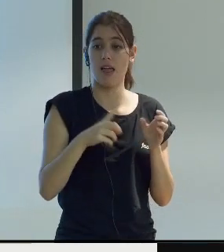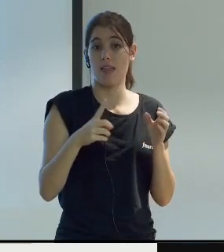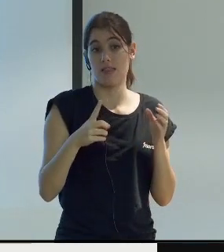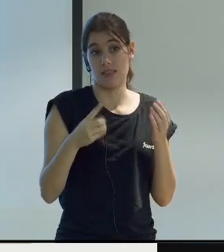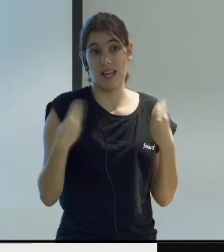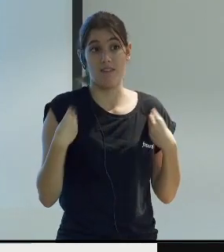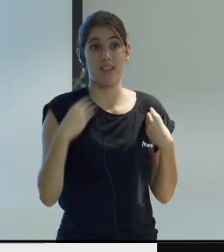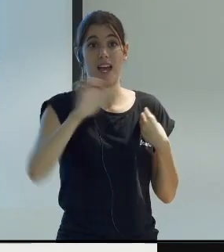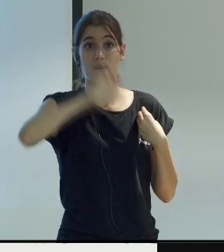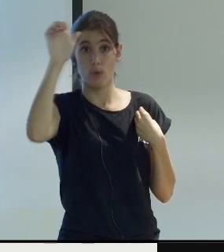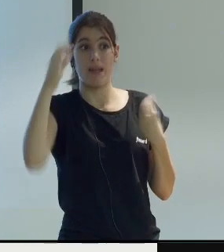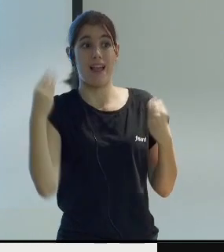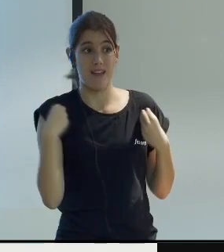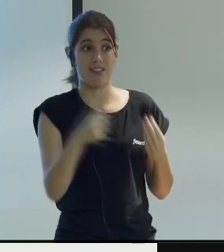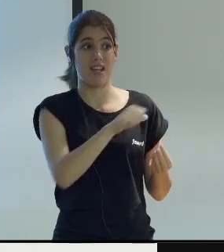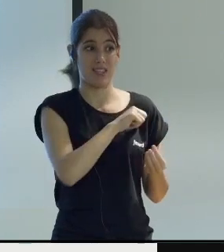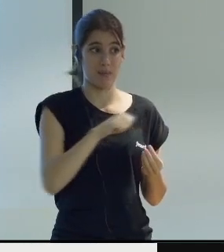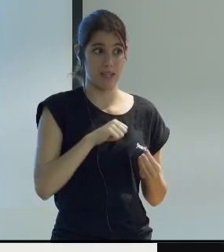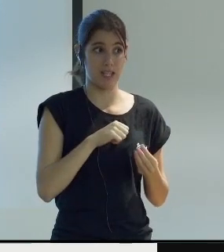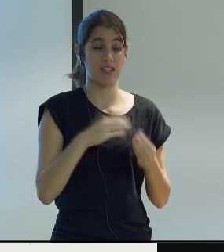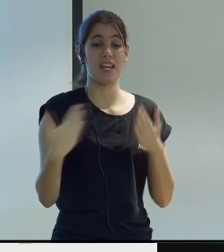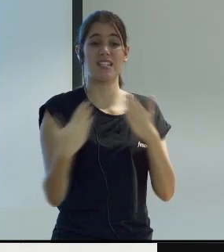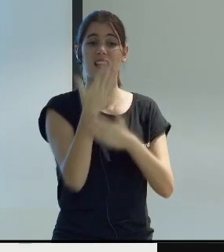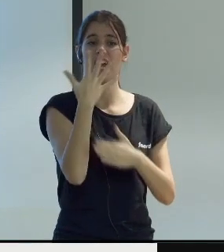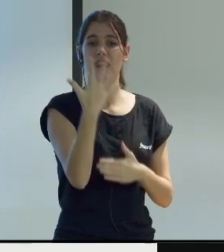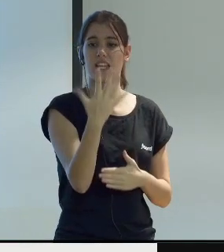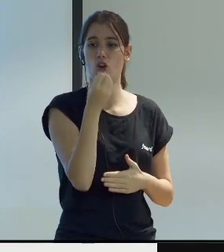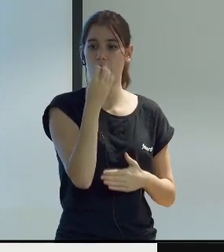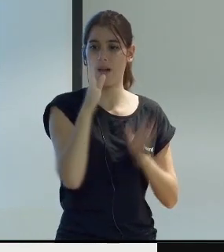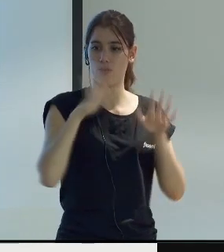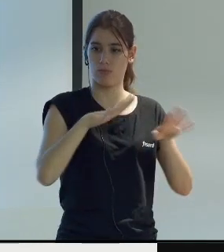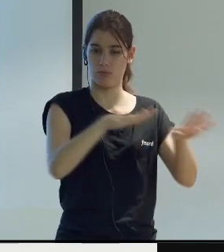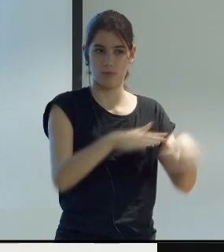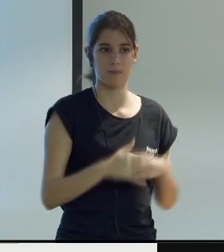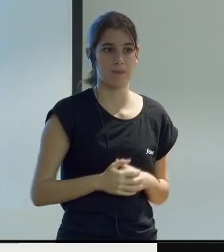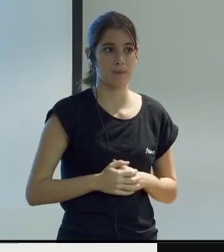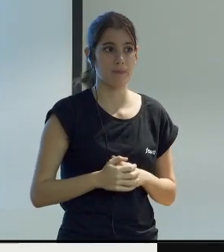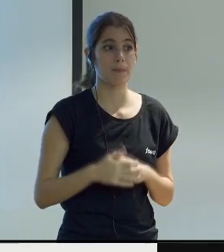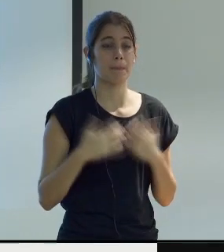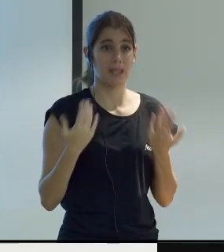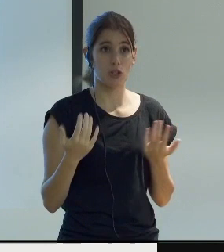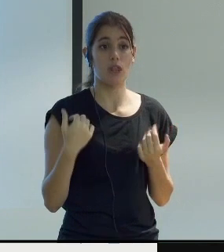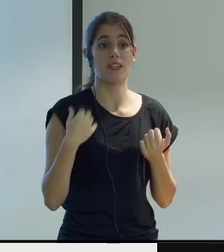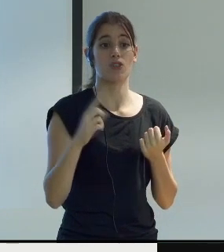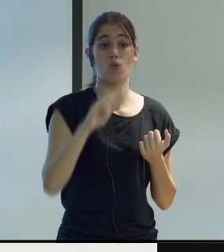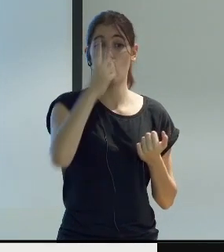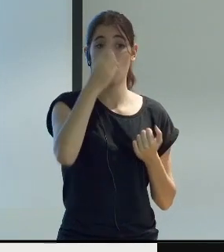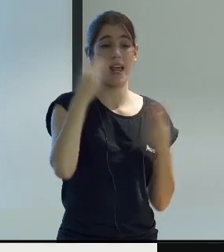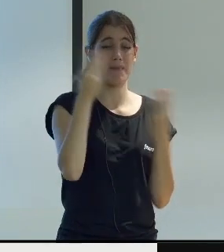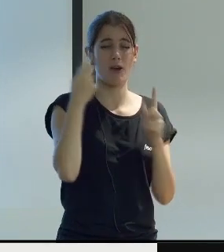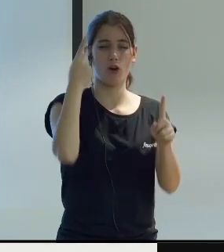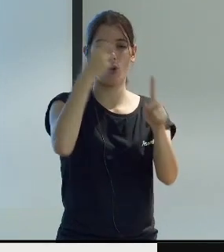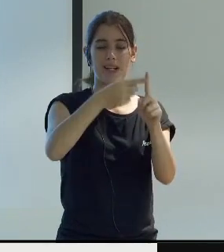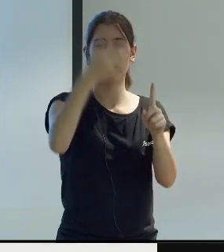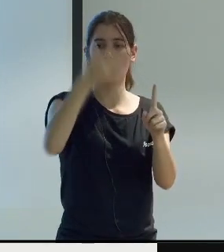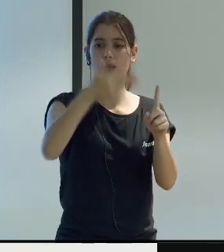vida independiente día 5 de mayo. De manera que uno de los mejores objetivos más importantes